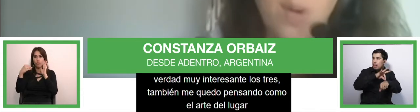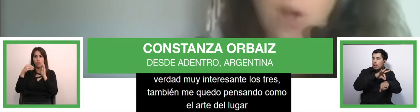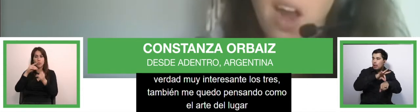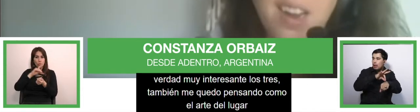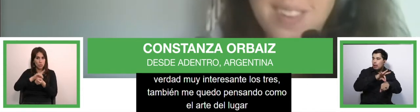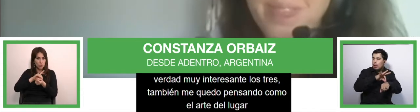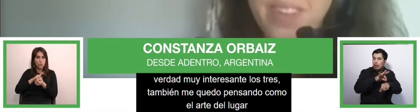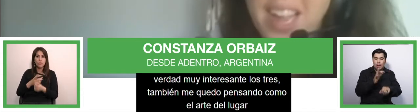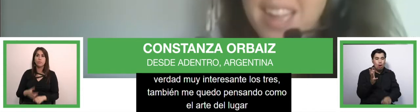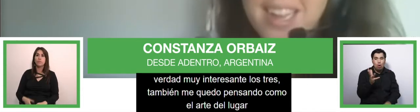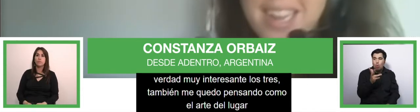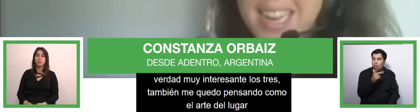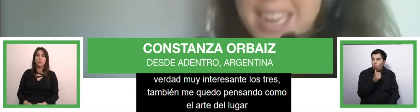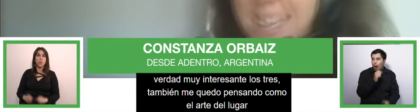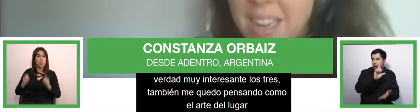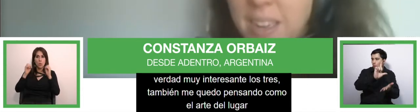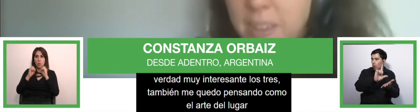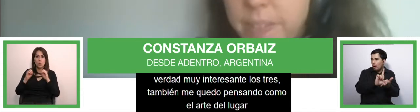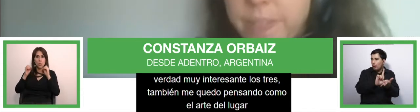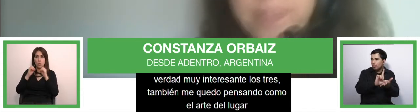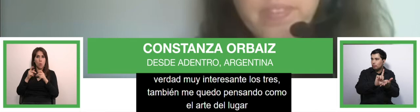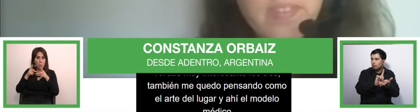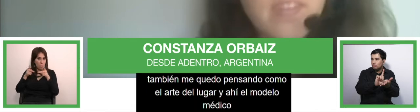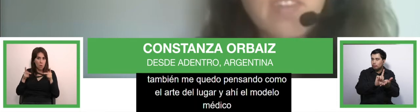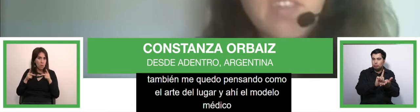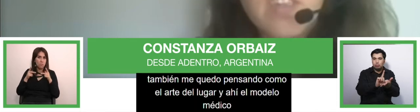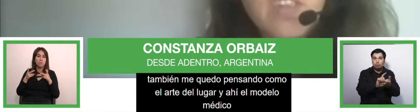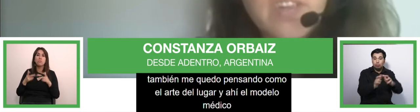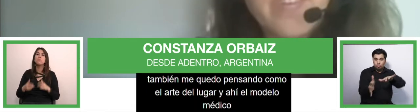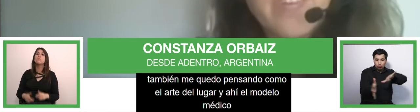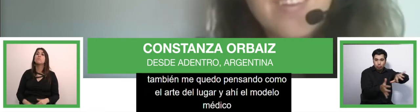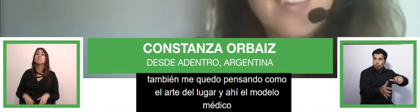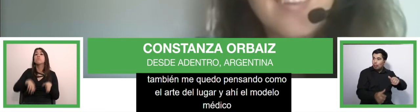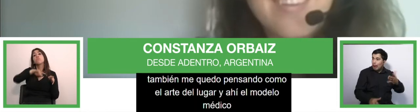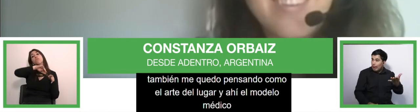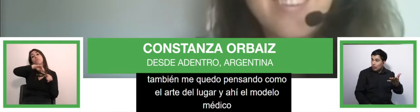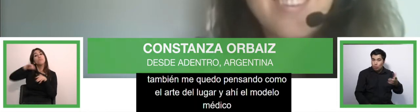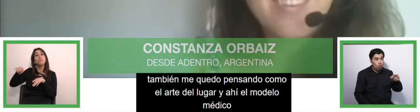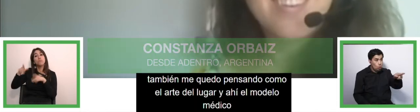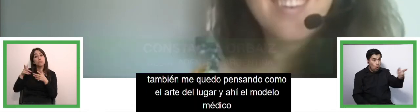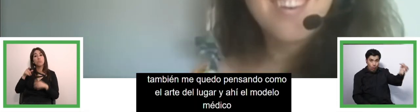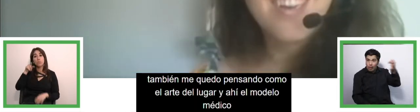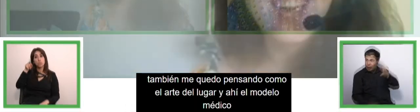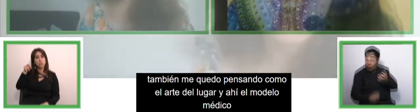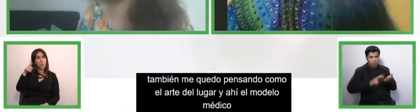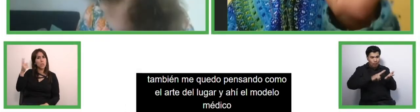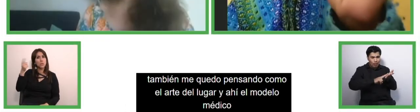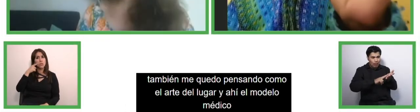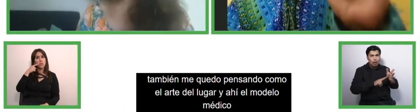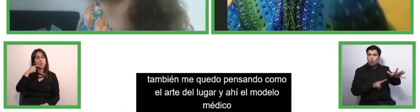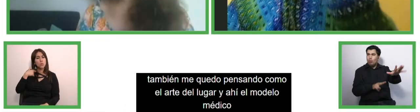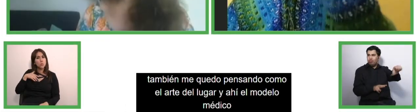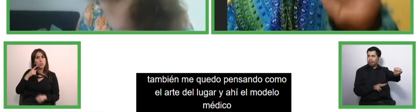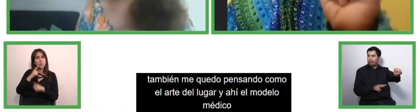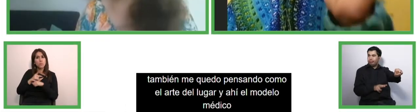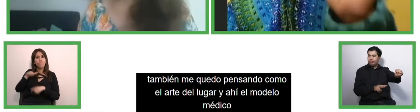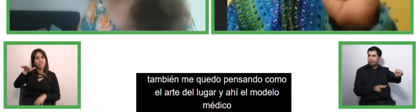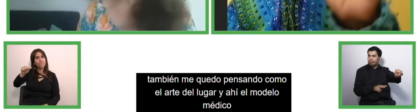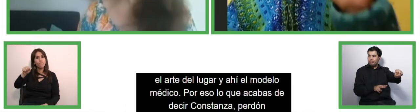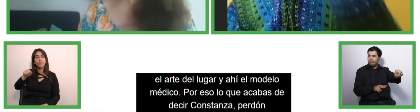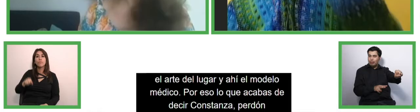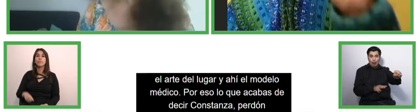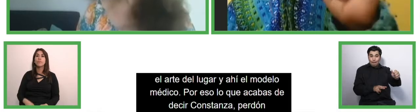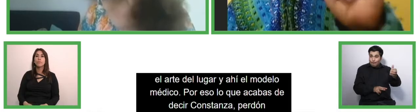tiene lugar. Y eso, por eso, mira, lo que acabas de decir, Constanza, perdóname, pero es que tocaste la fibra, porque es parte